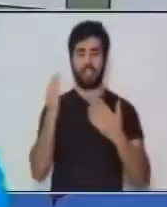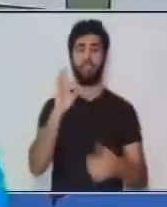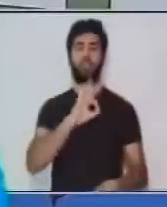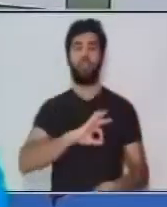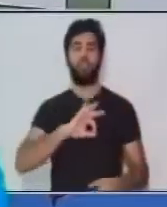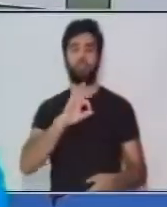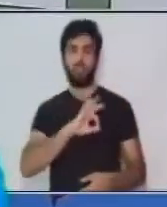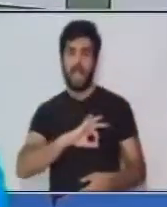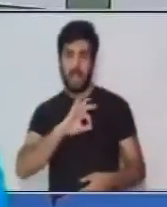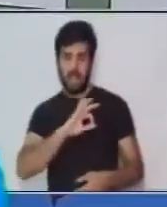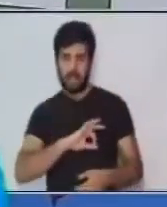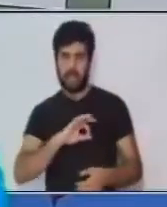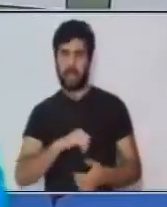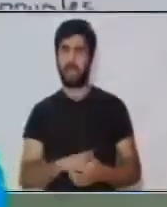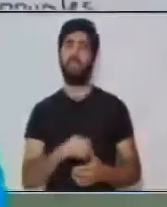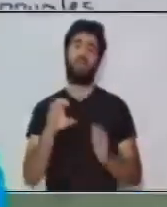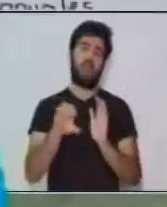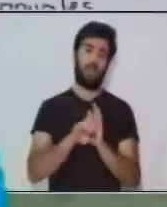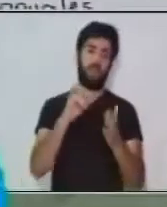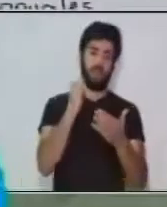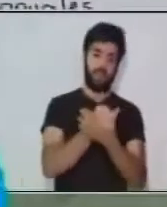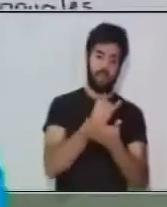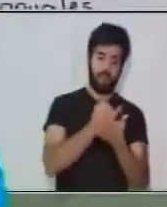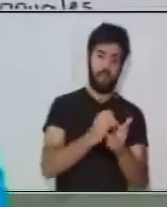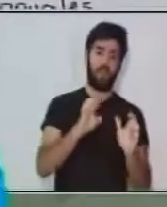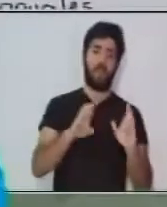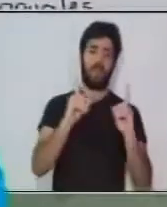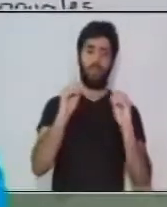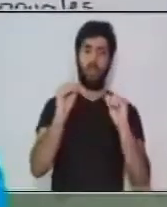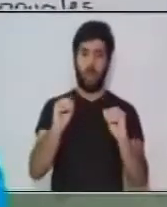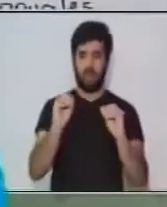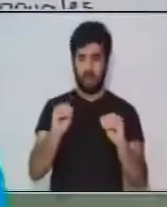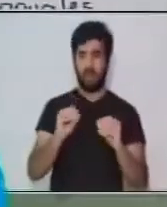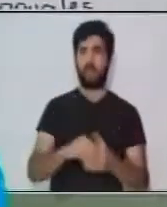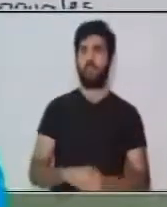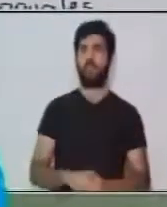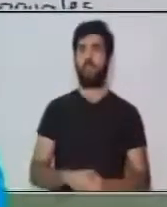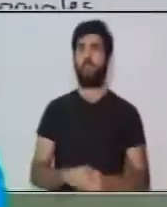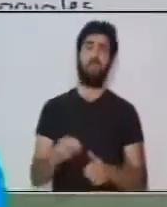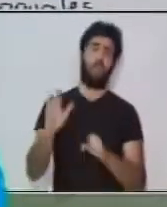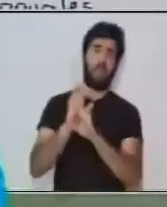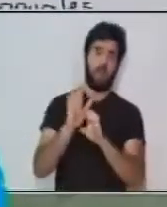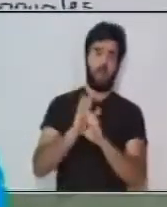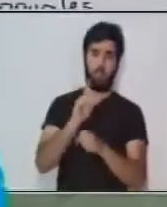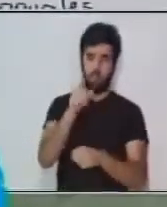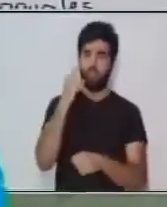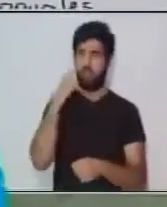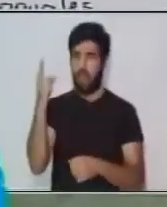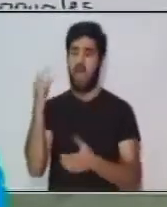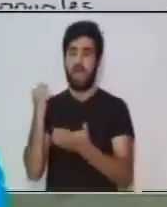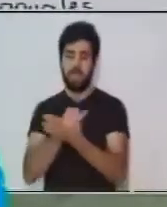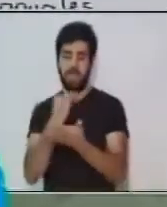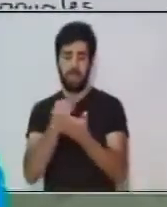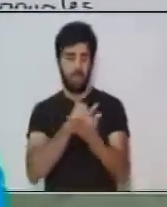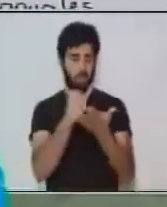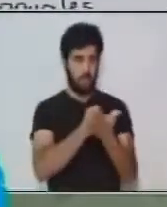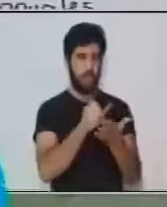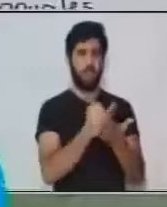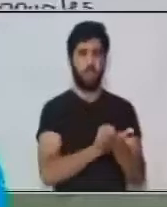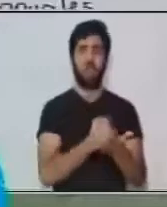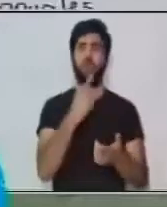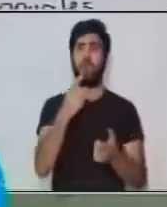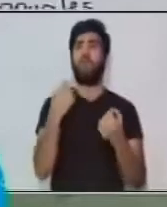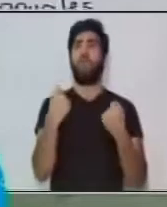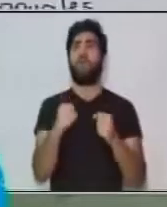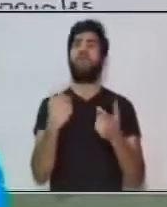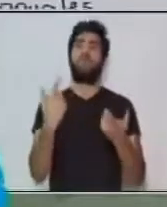investigaciones académicas o investigaciones educativas. En este caso, cuando ustedes hacen diferentes tipos de investigación, lo